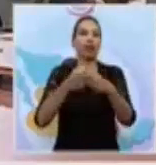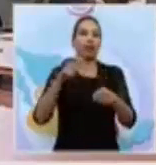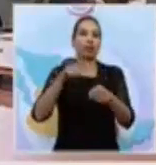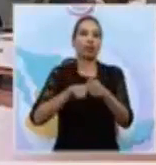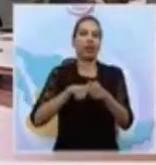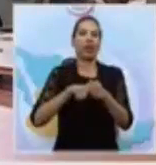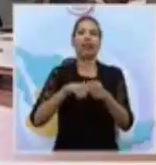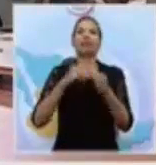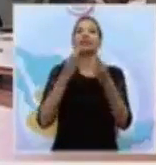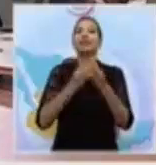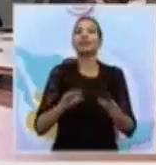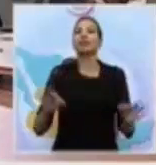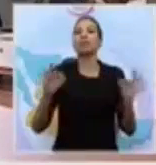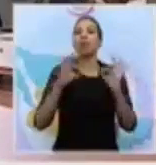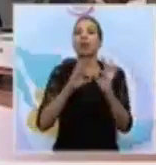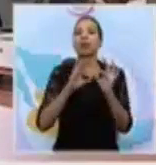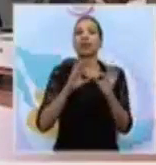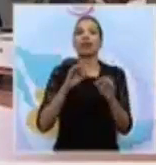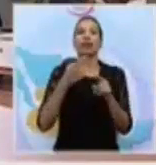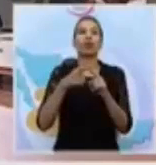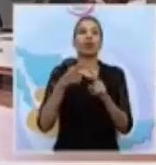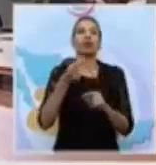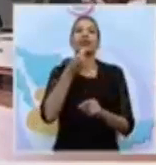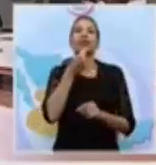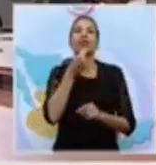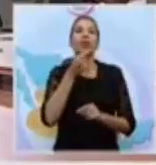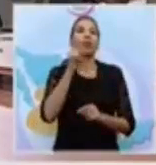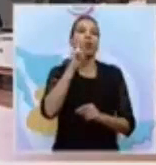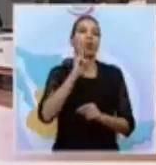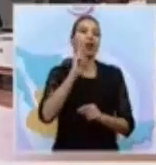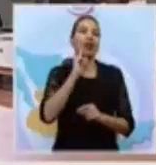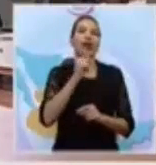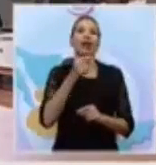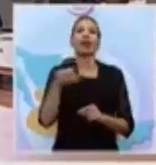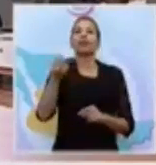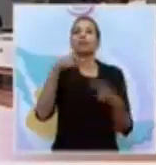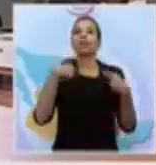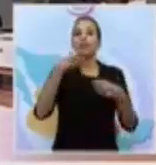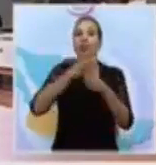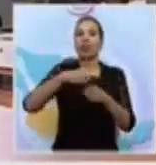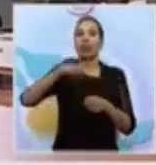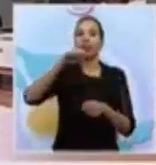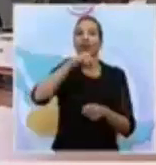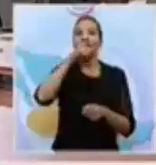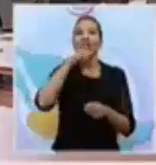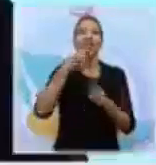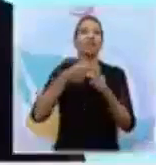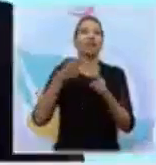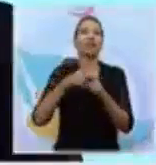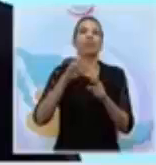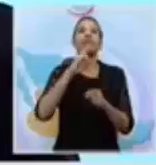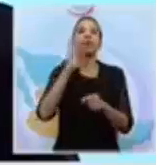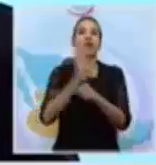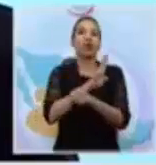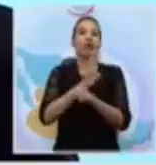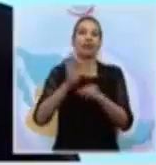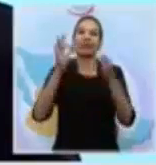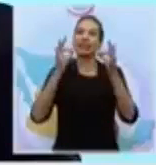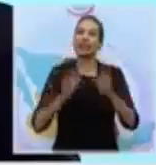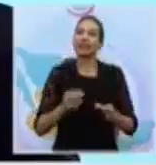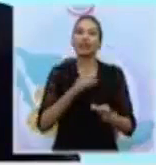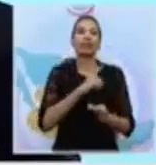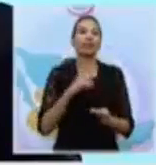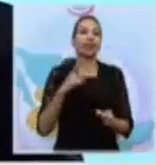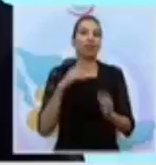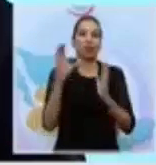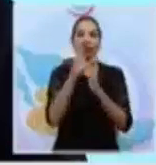y merecedores, pobres extremos, niños, mujeres, ancianos. En los segundos, en los estados de bienestar auténticos,